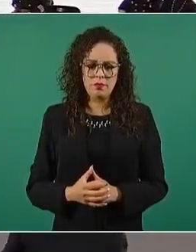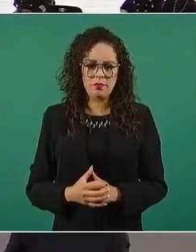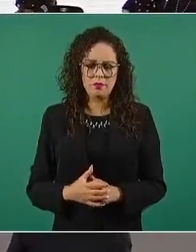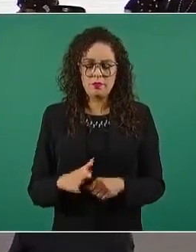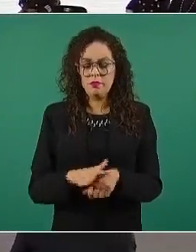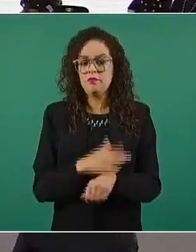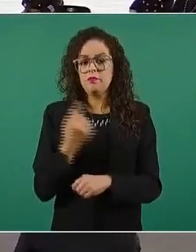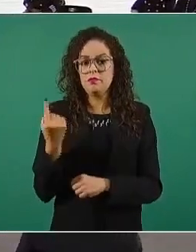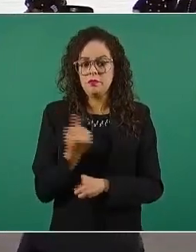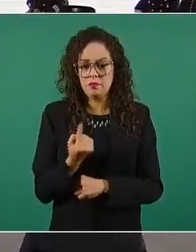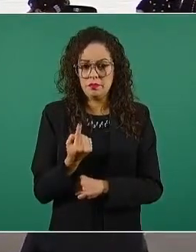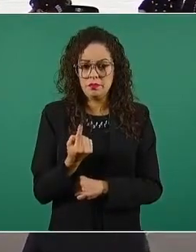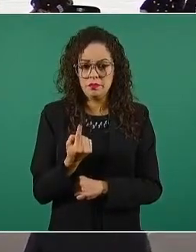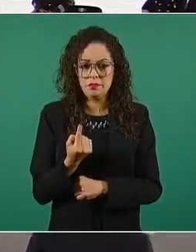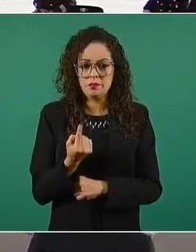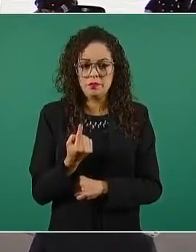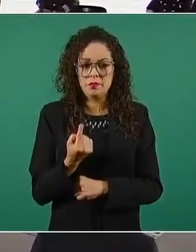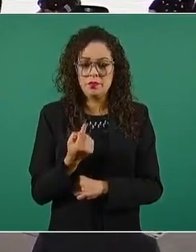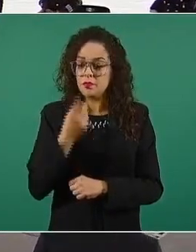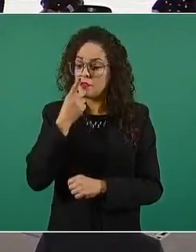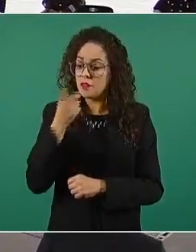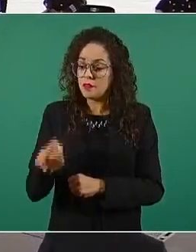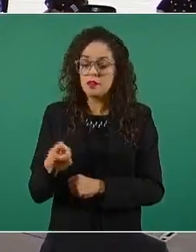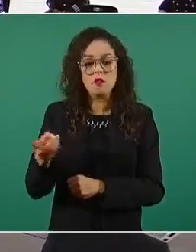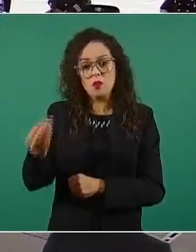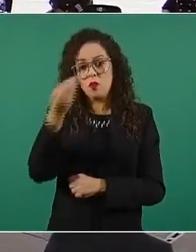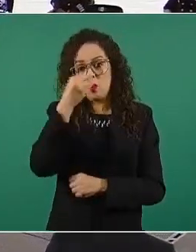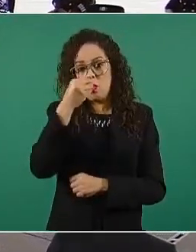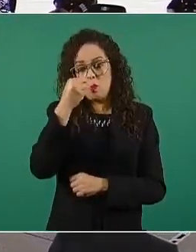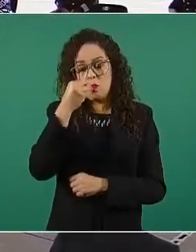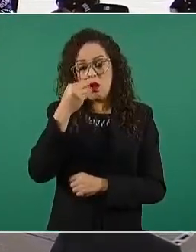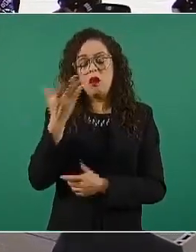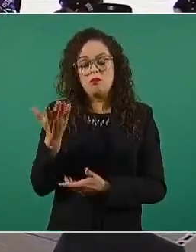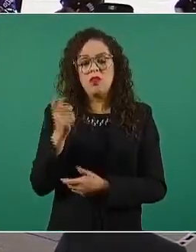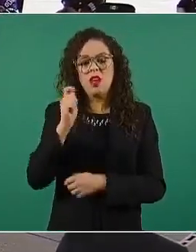cosas comían carne humana,